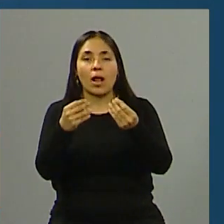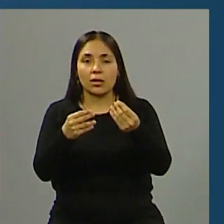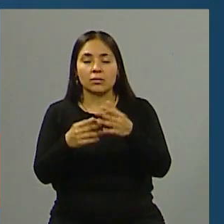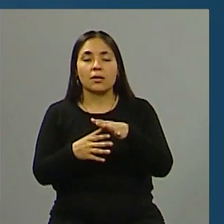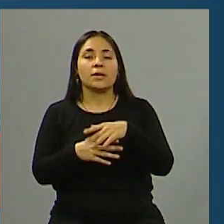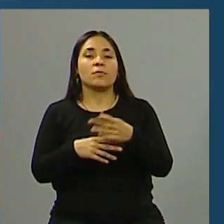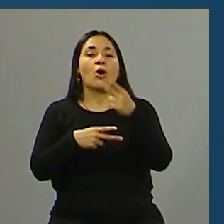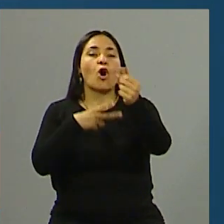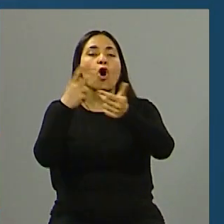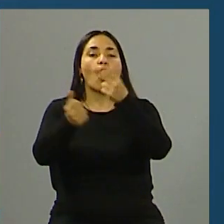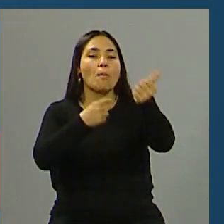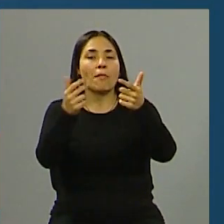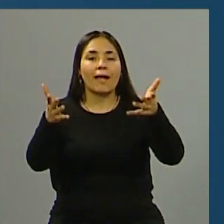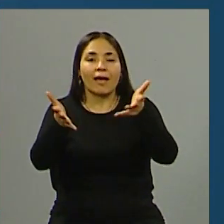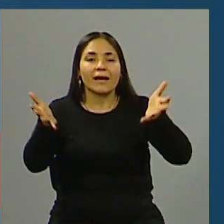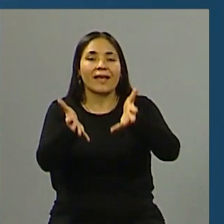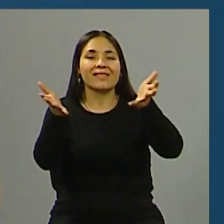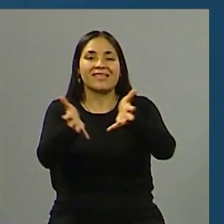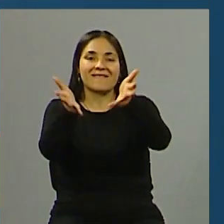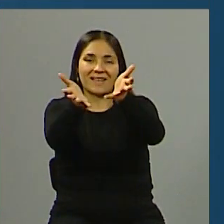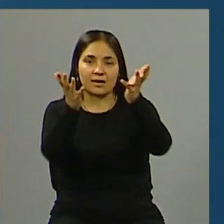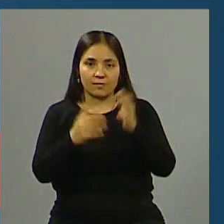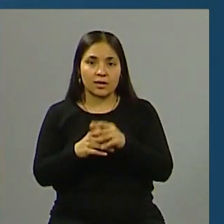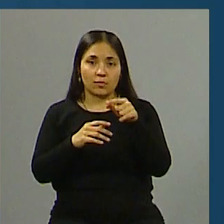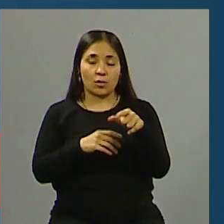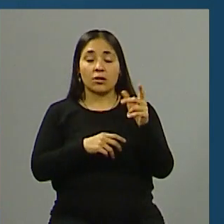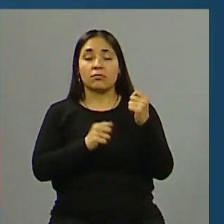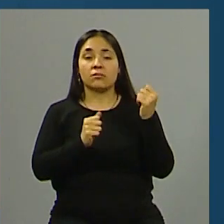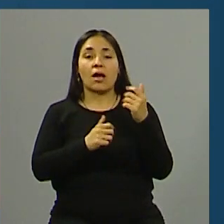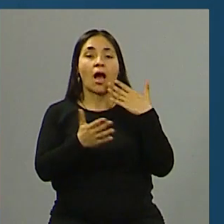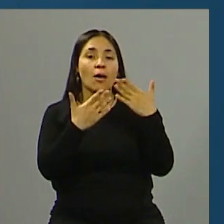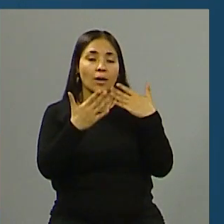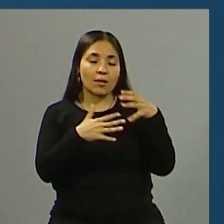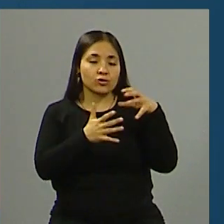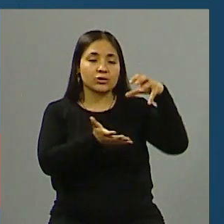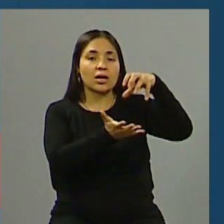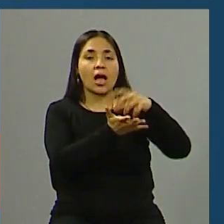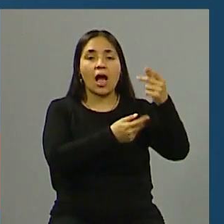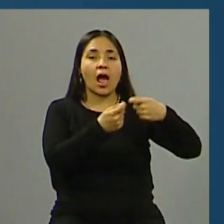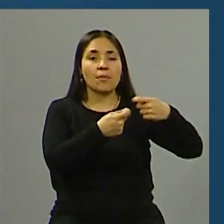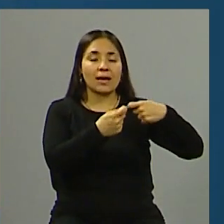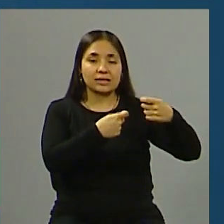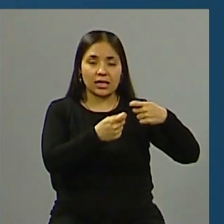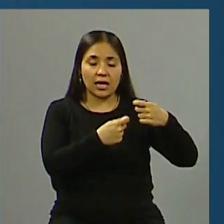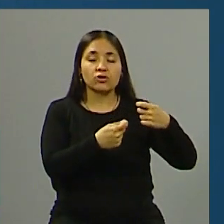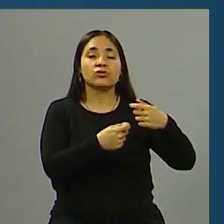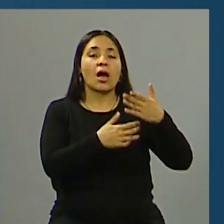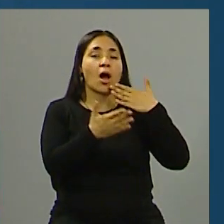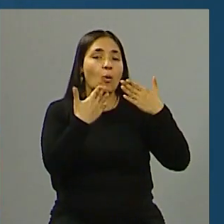el consumo. Pero bueno, hace un rato nosotros hablábamos con la gente de los almaceneros que nos decía que el impacto inmediato siempre